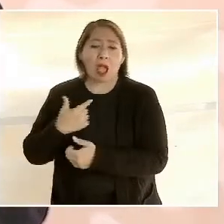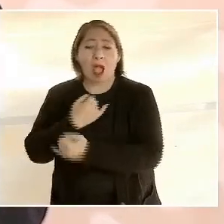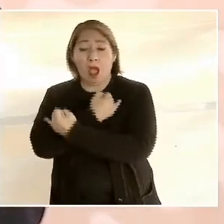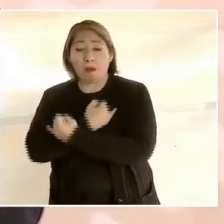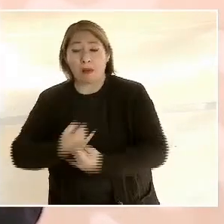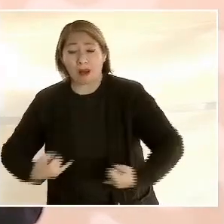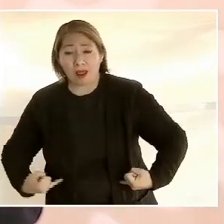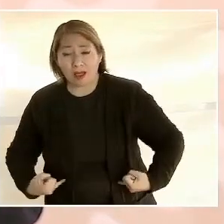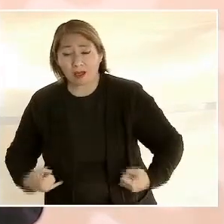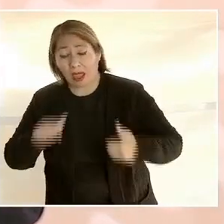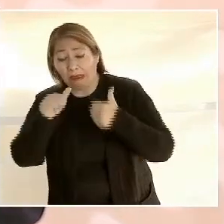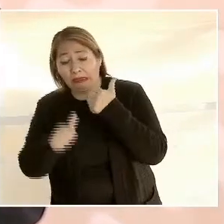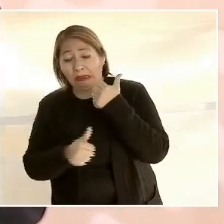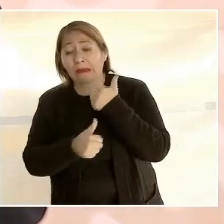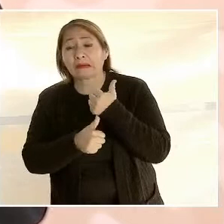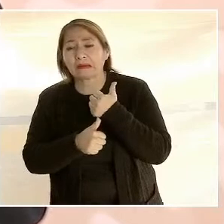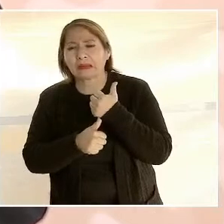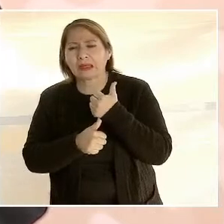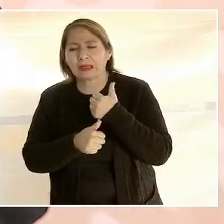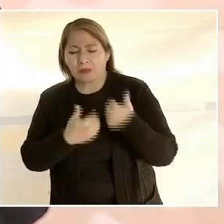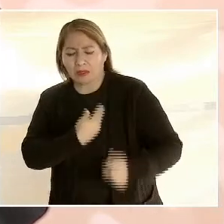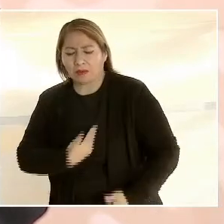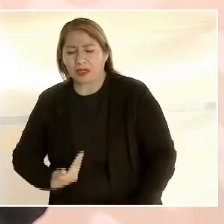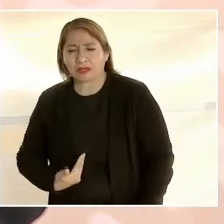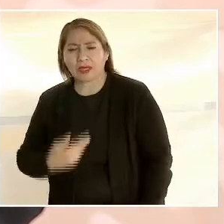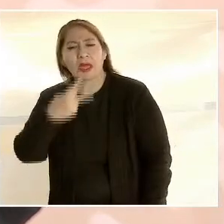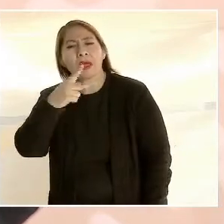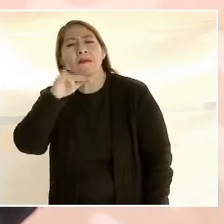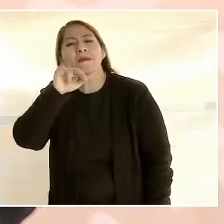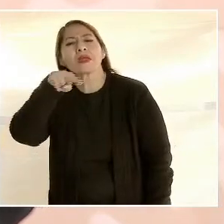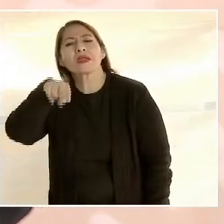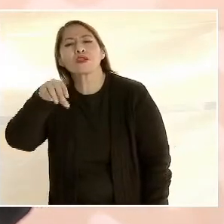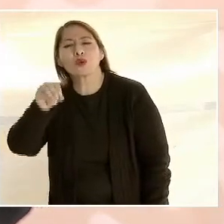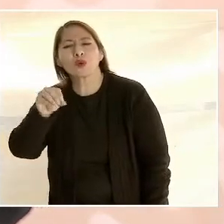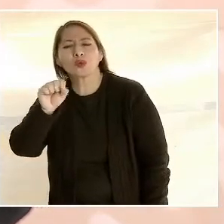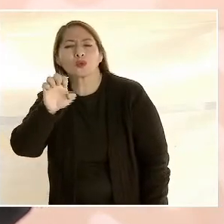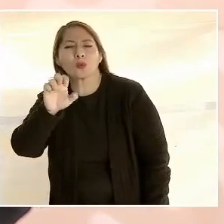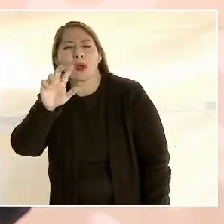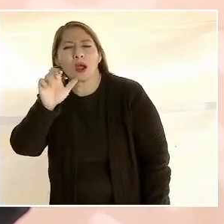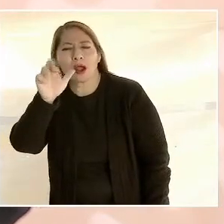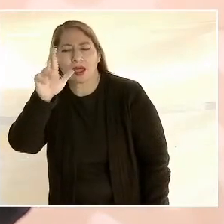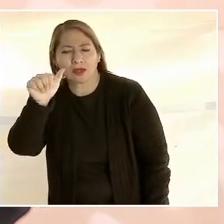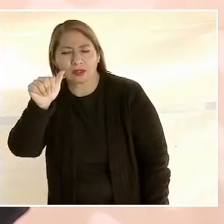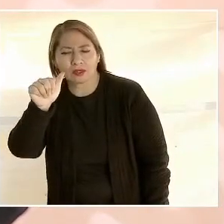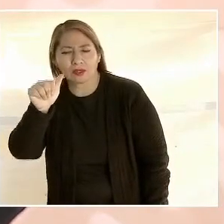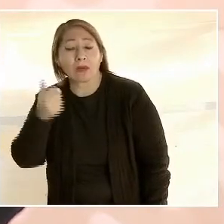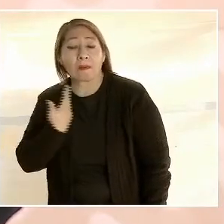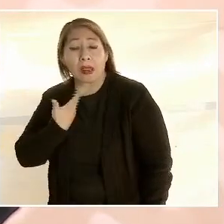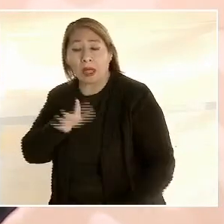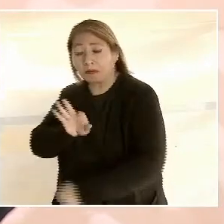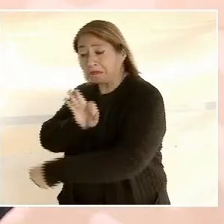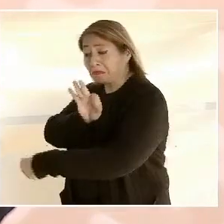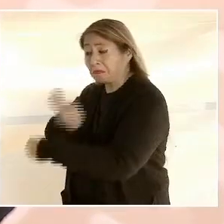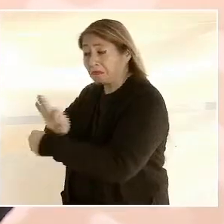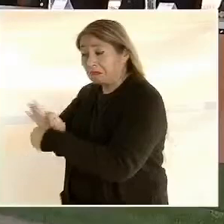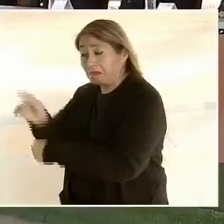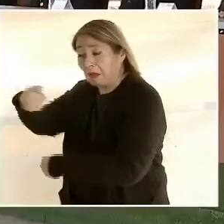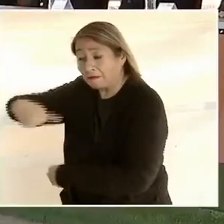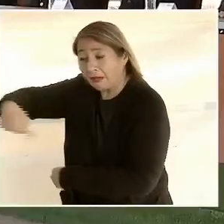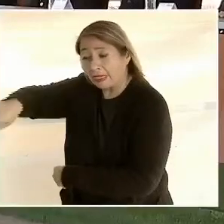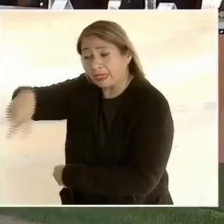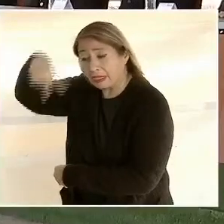del vicepresidente José María Pino Suárez, y para defender la